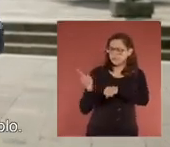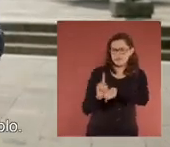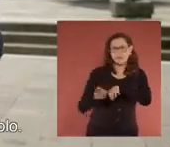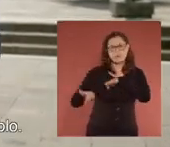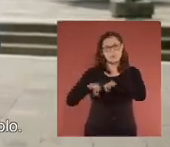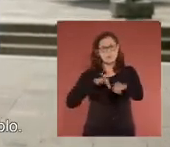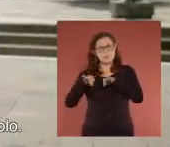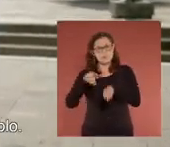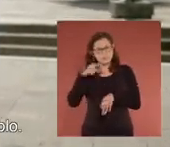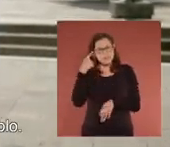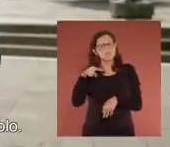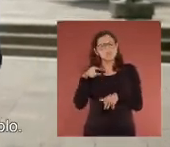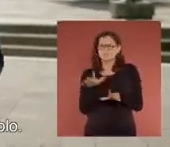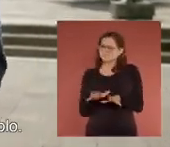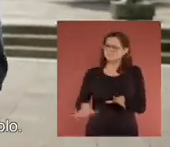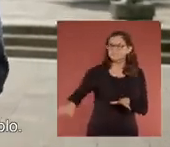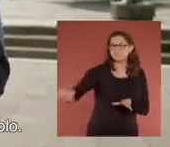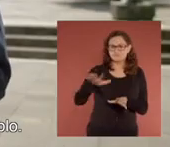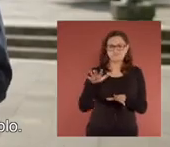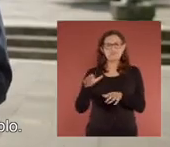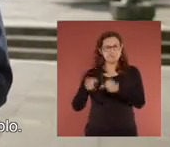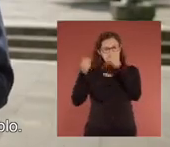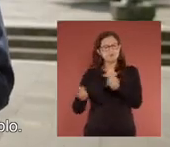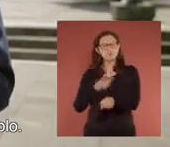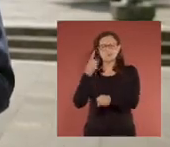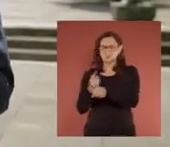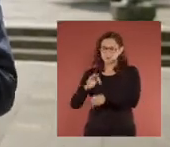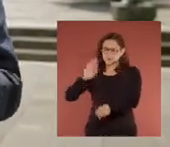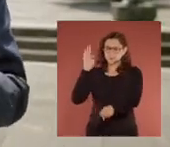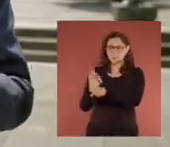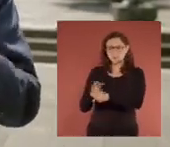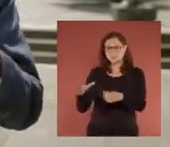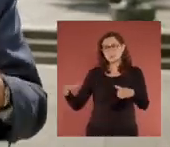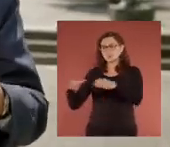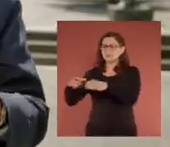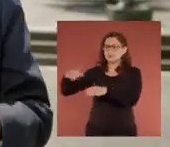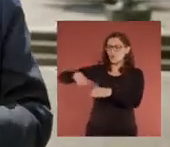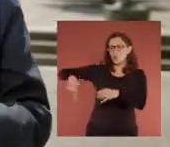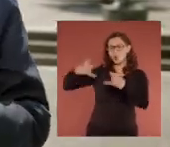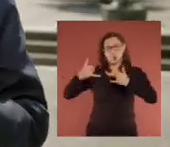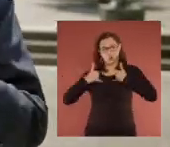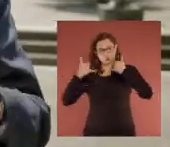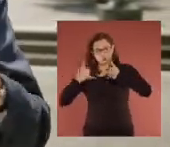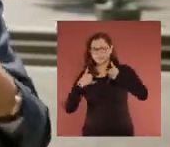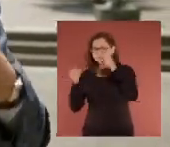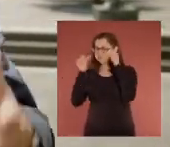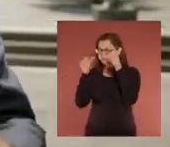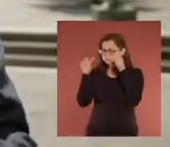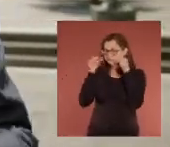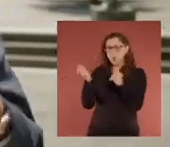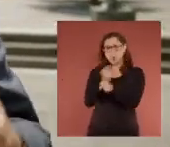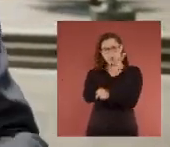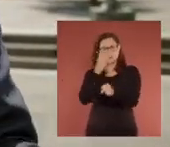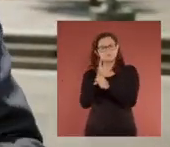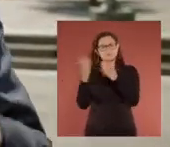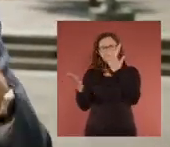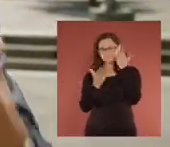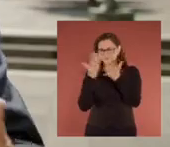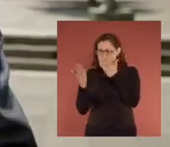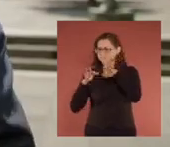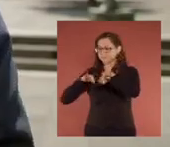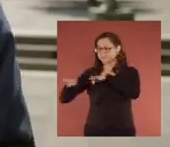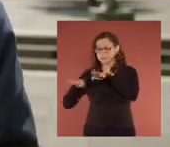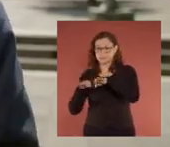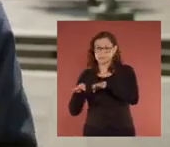para garantizar la seguridad de nuestro pueblo, es atender a los jóvenes que tengan posibilidad de estudiar,